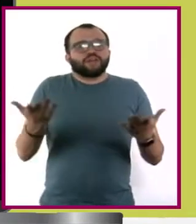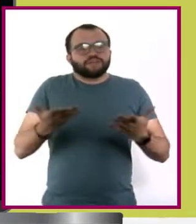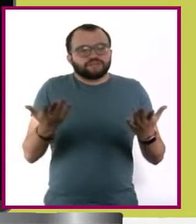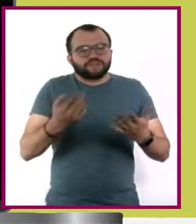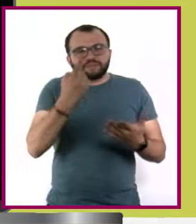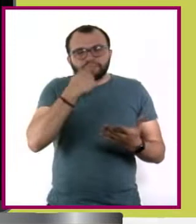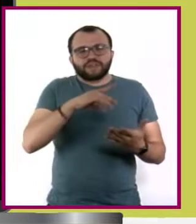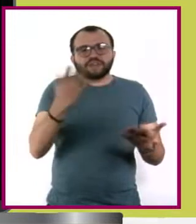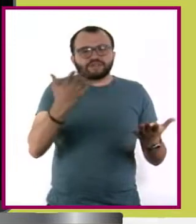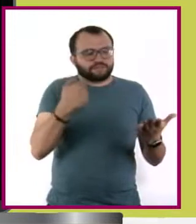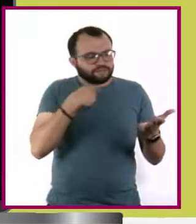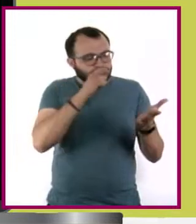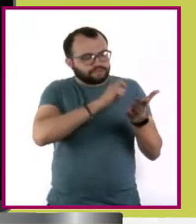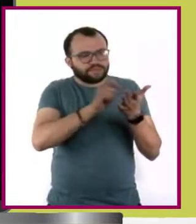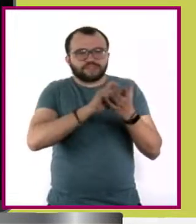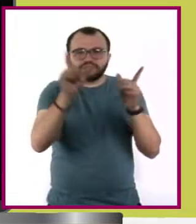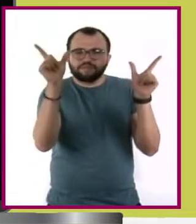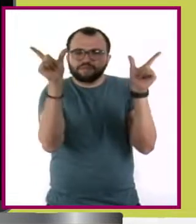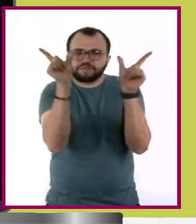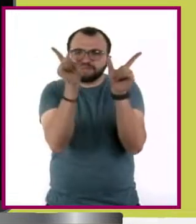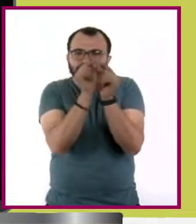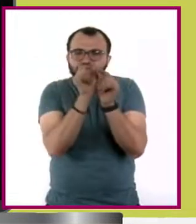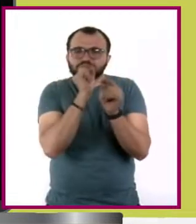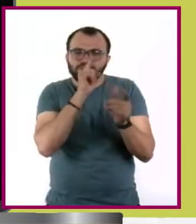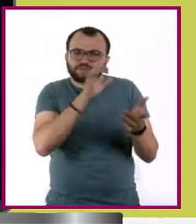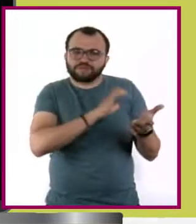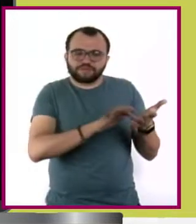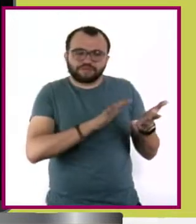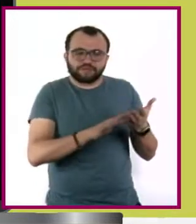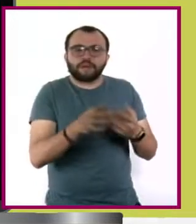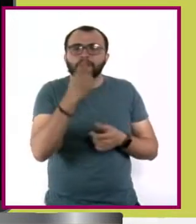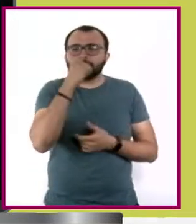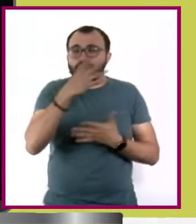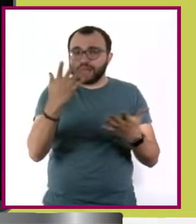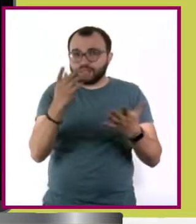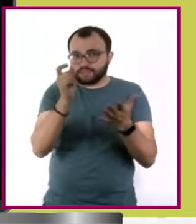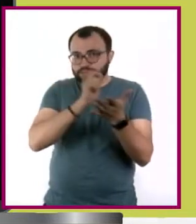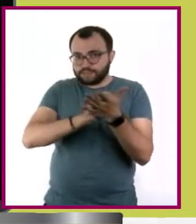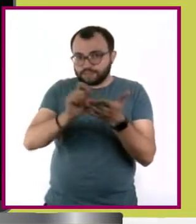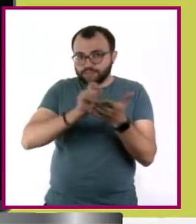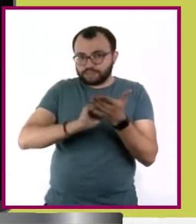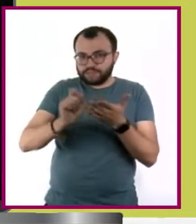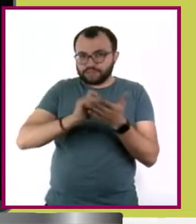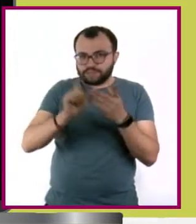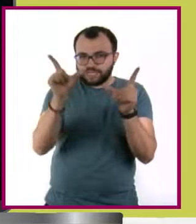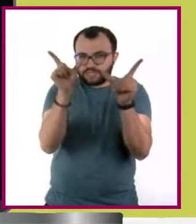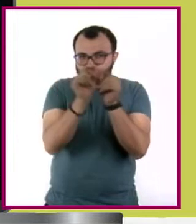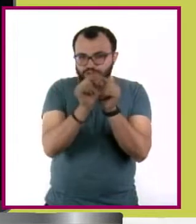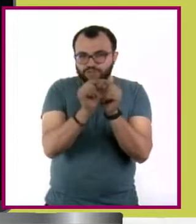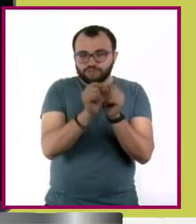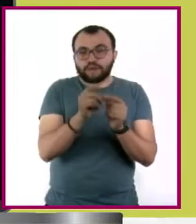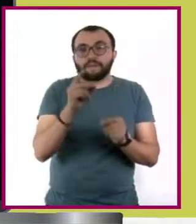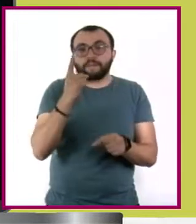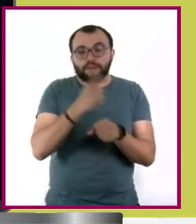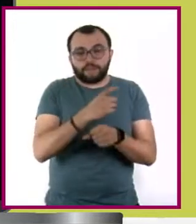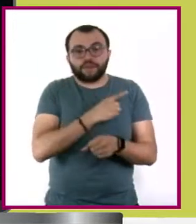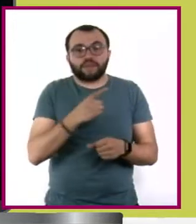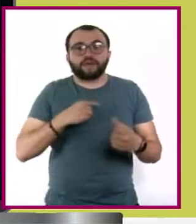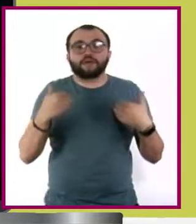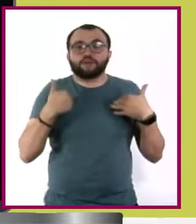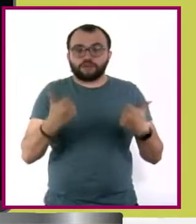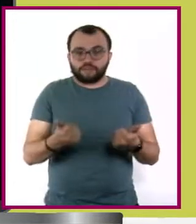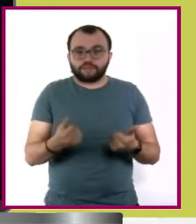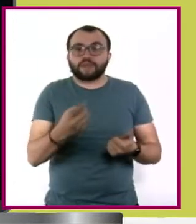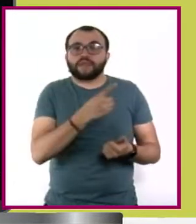las ideas principales de un texto? Bien, pues para resumir un texto primero hay que comprenderlo, ¿sí? Debes de